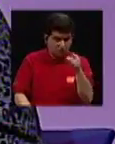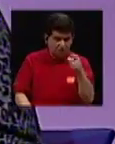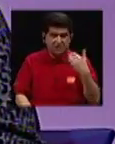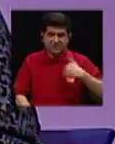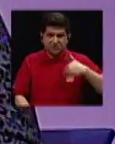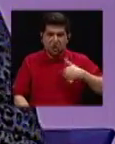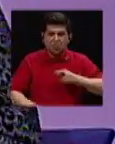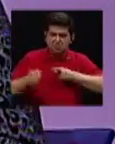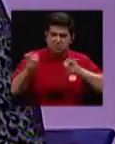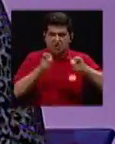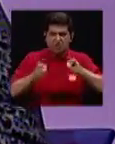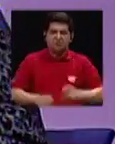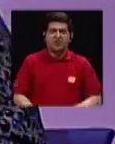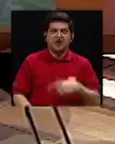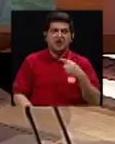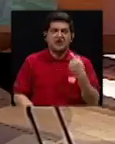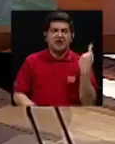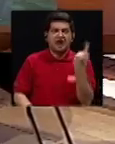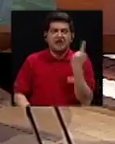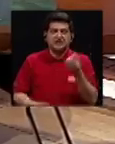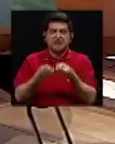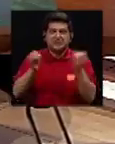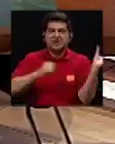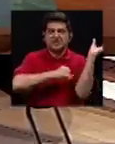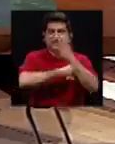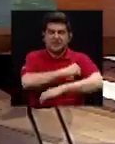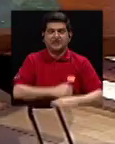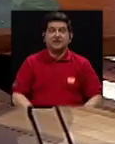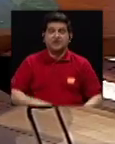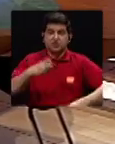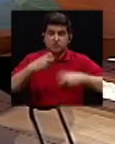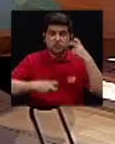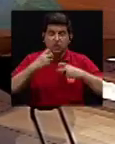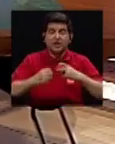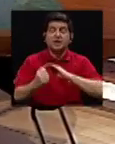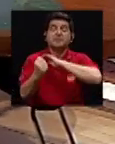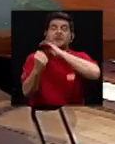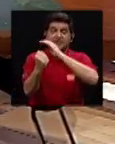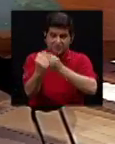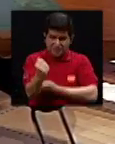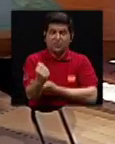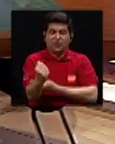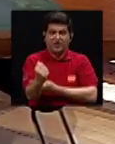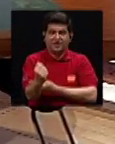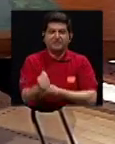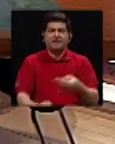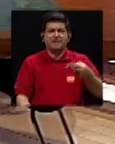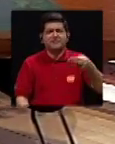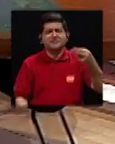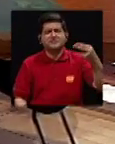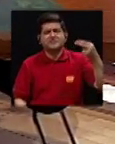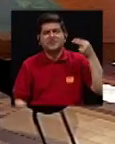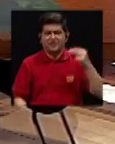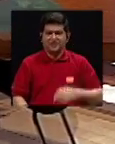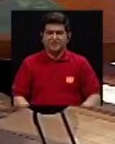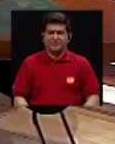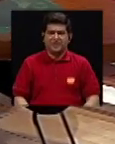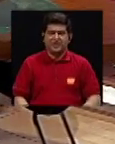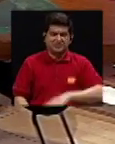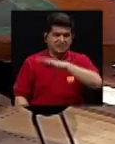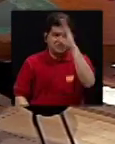jurisdicción en el que él domina y será siempre impune son crímenes en ese sentido crímenes del poder los crímenes del